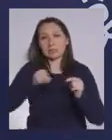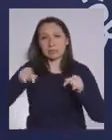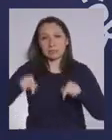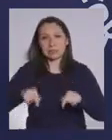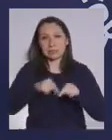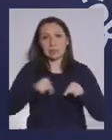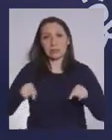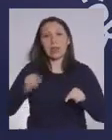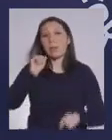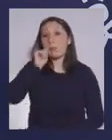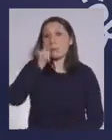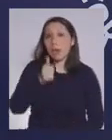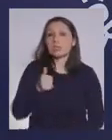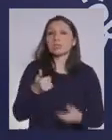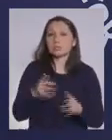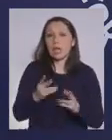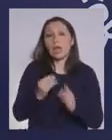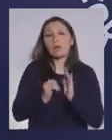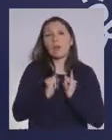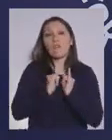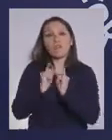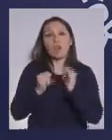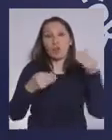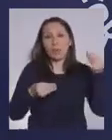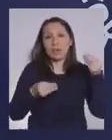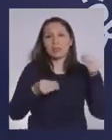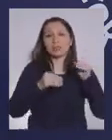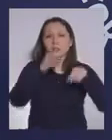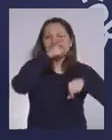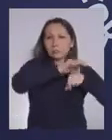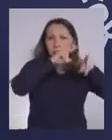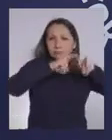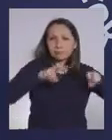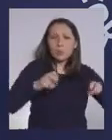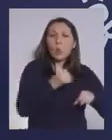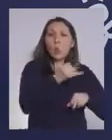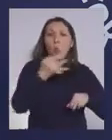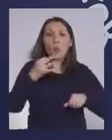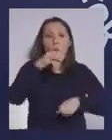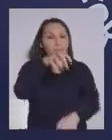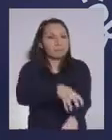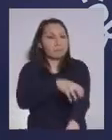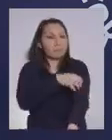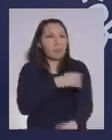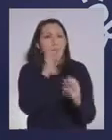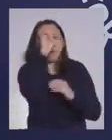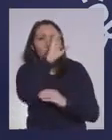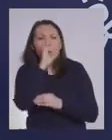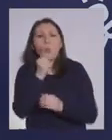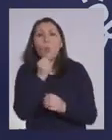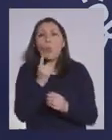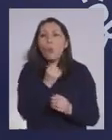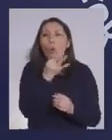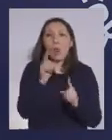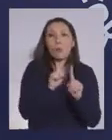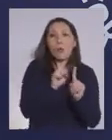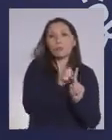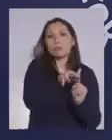semana el día de mañana ya sale el informe epidemiológico donde sale la trazabilidad por región cuantas vienen de contactos